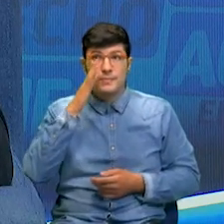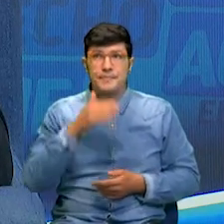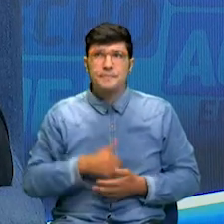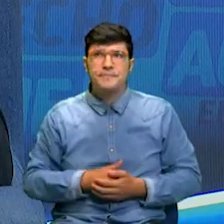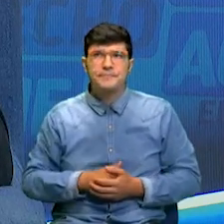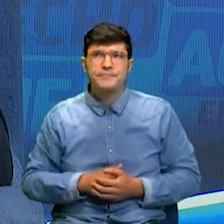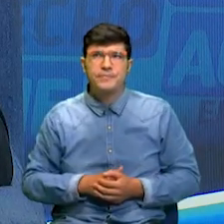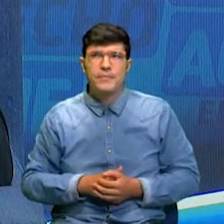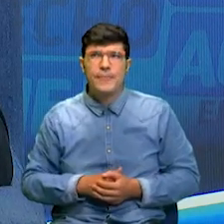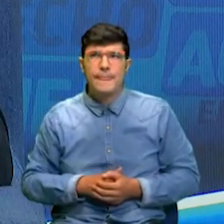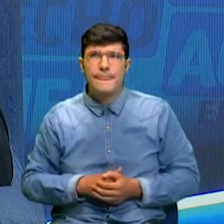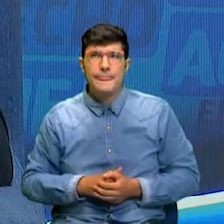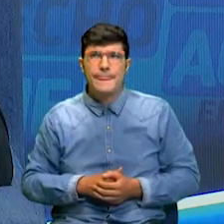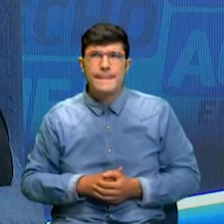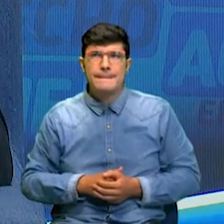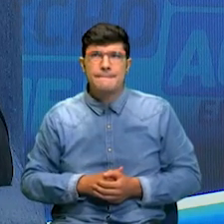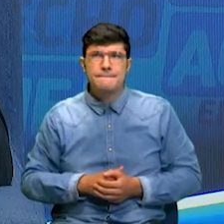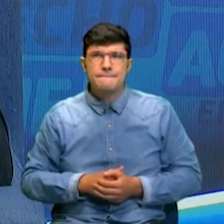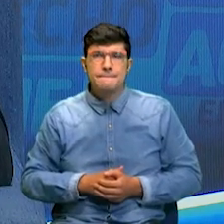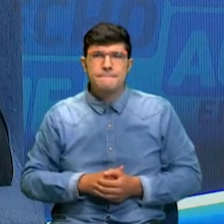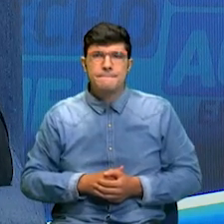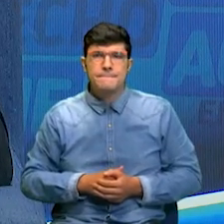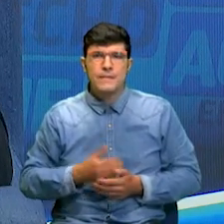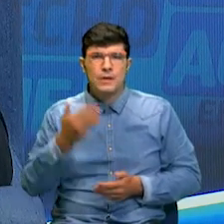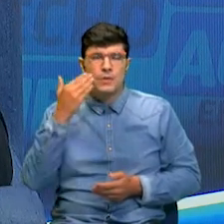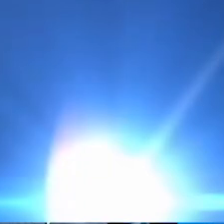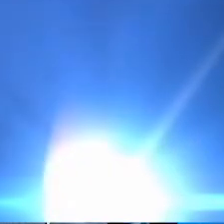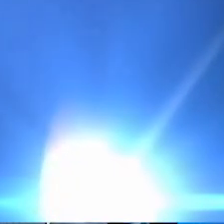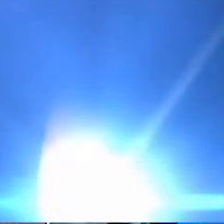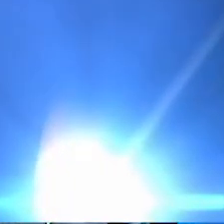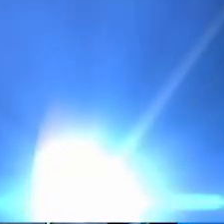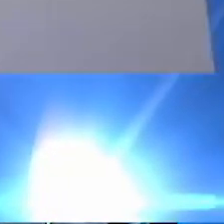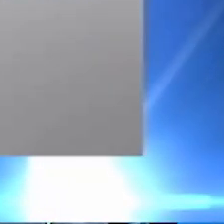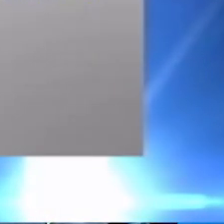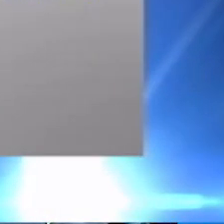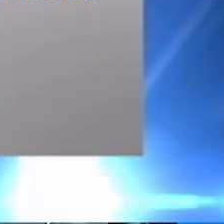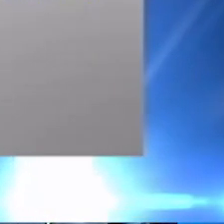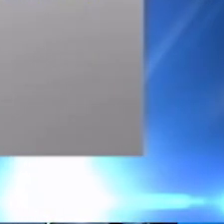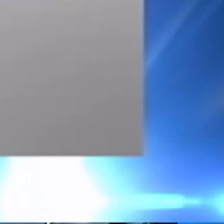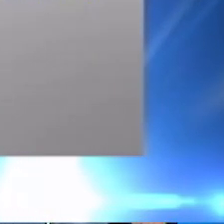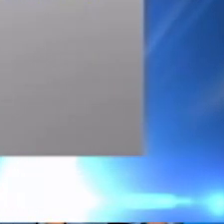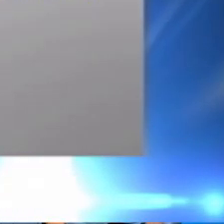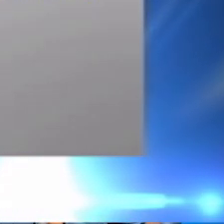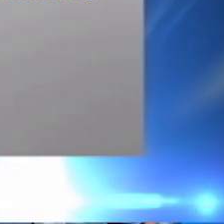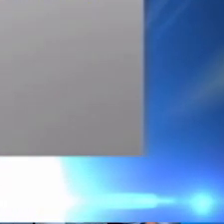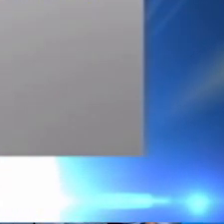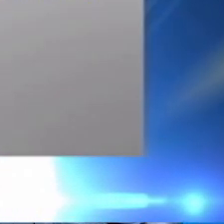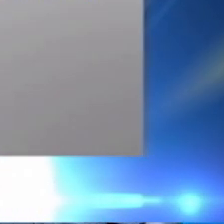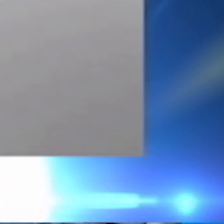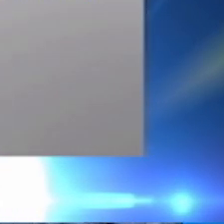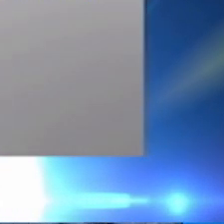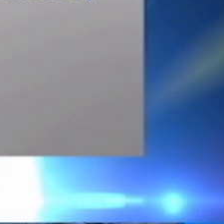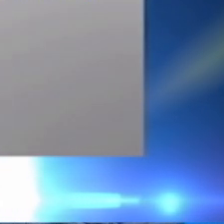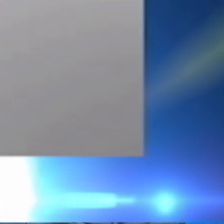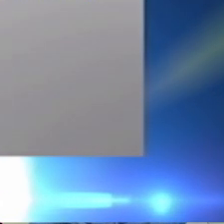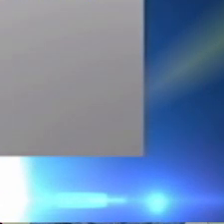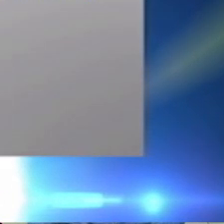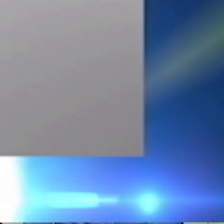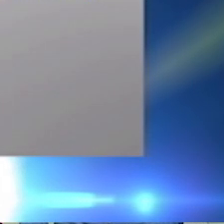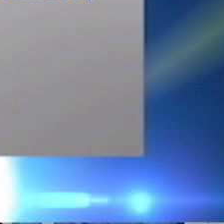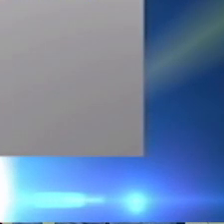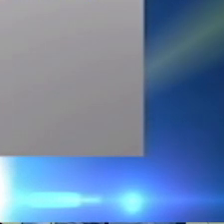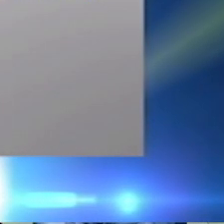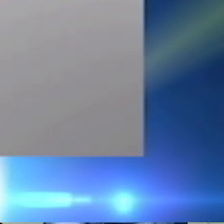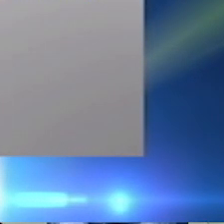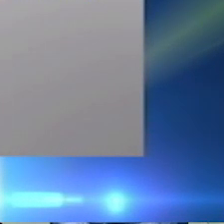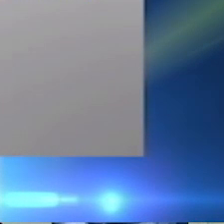cuando hay una familia de dos hijas madres solteras viviendo con los padres, el padre de ellas se va a vivir con